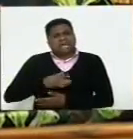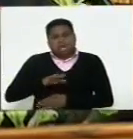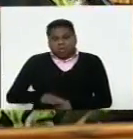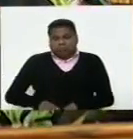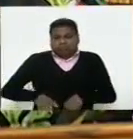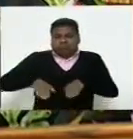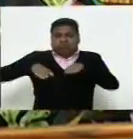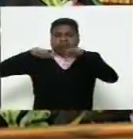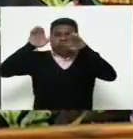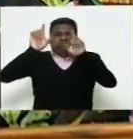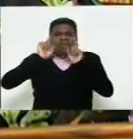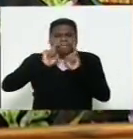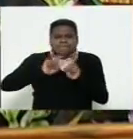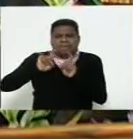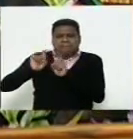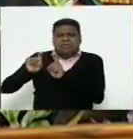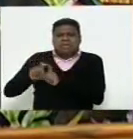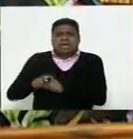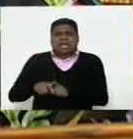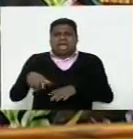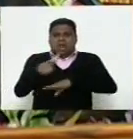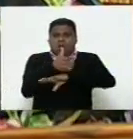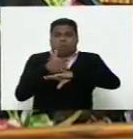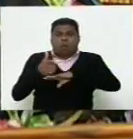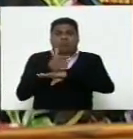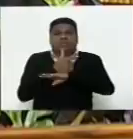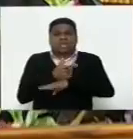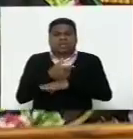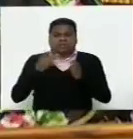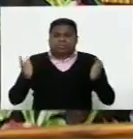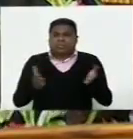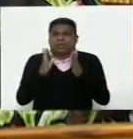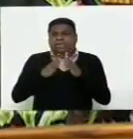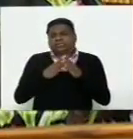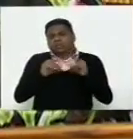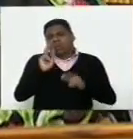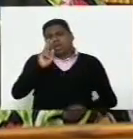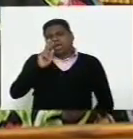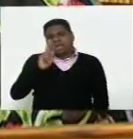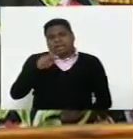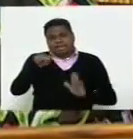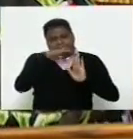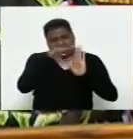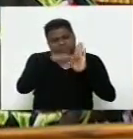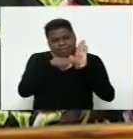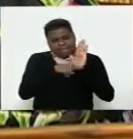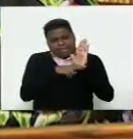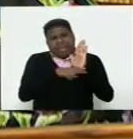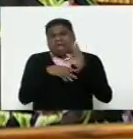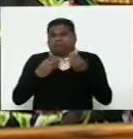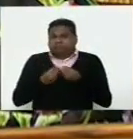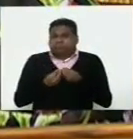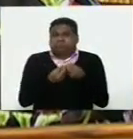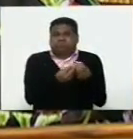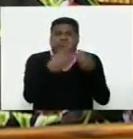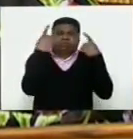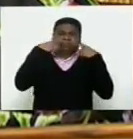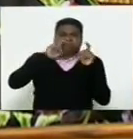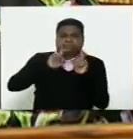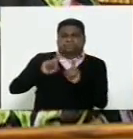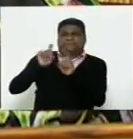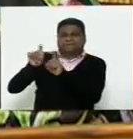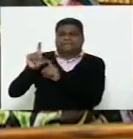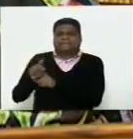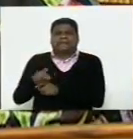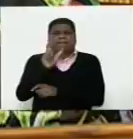respetuosa. El Estado promoverá políticas para la formación y acompañamiento de las promotoras